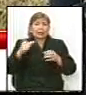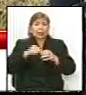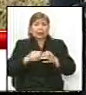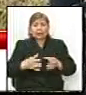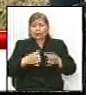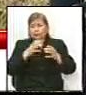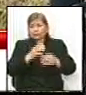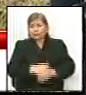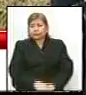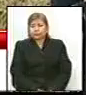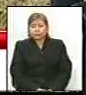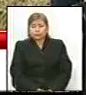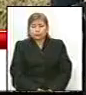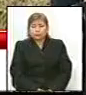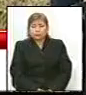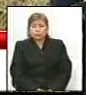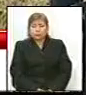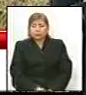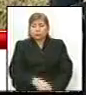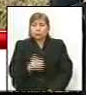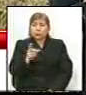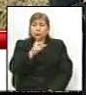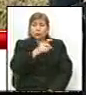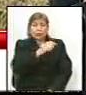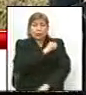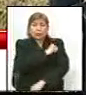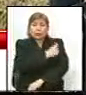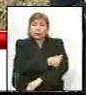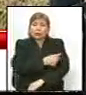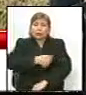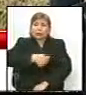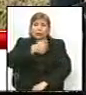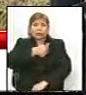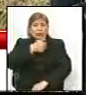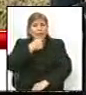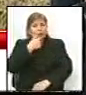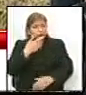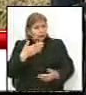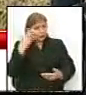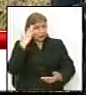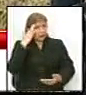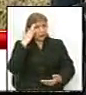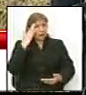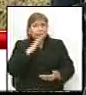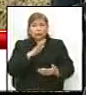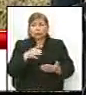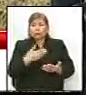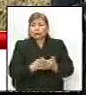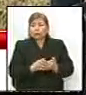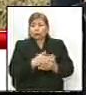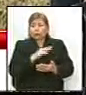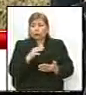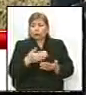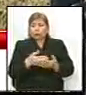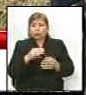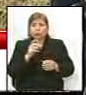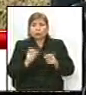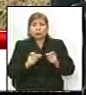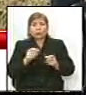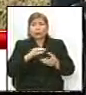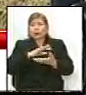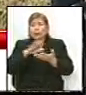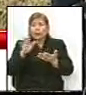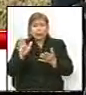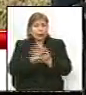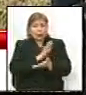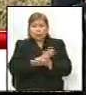Entonces, wake autoridad más ahí con una haya chanchigna. Tocuy, ya para requisito un conata lleva cumplir con ICO,